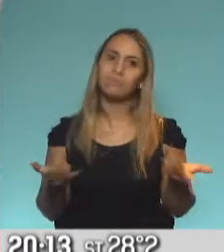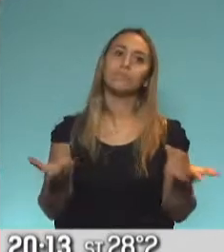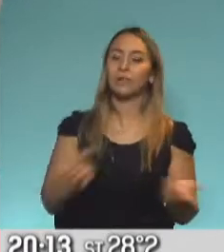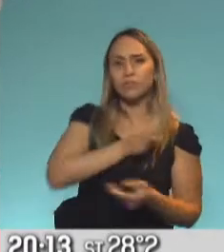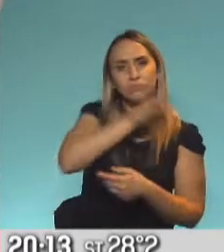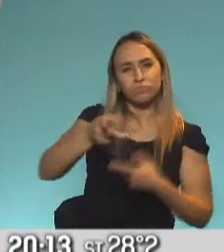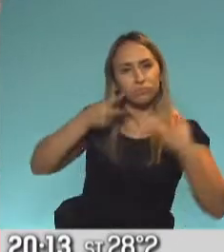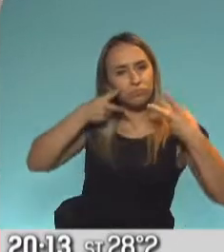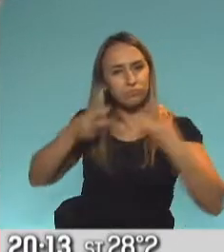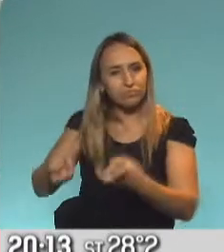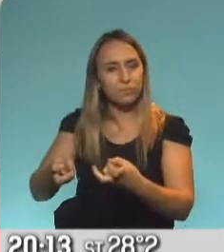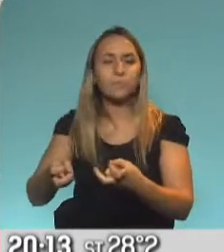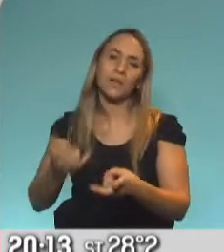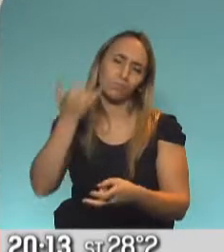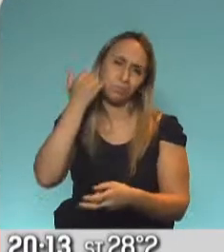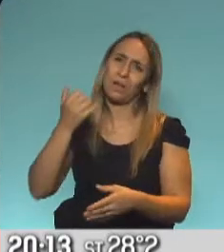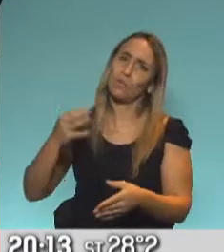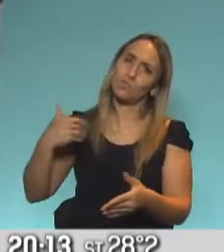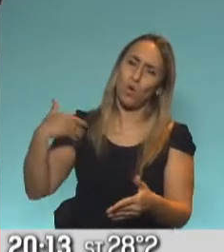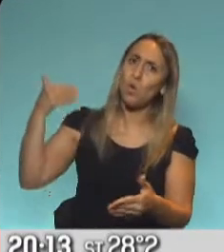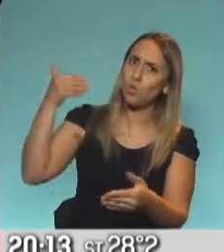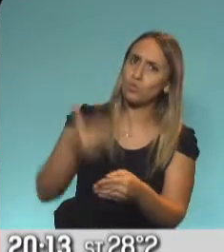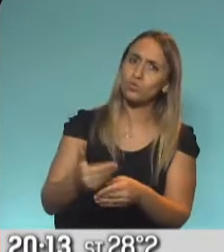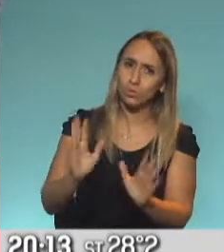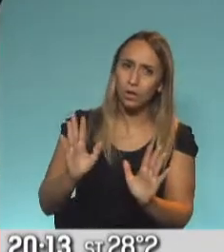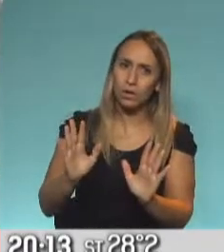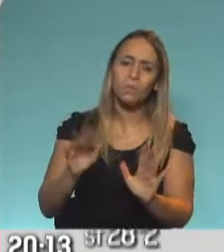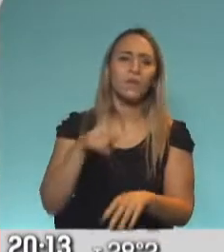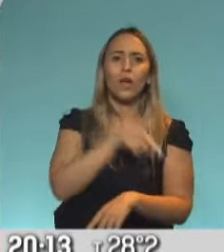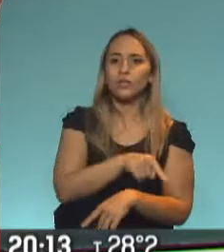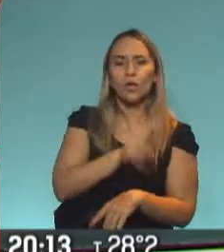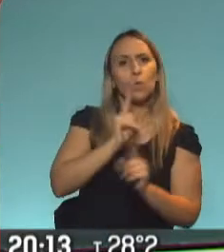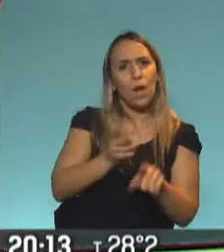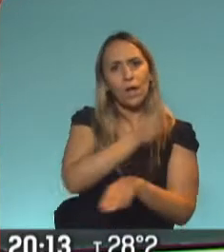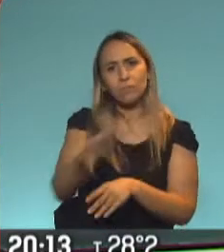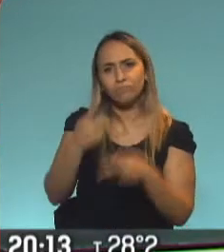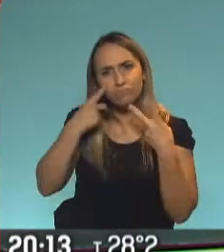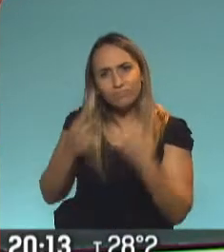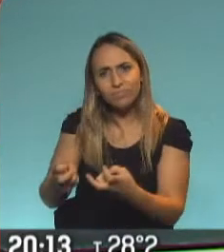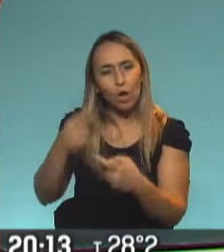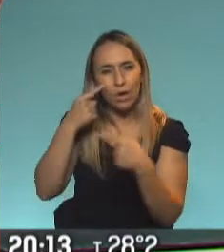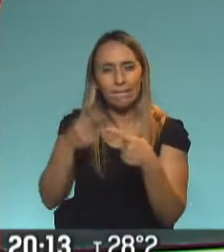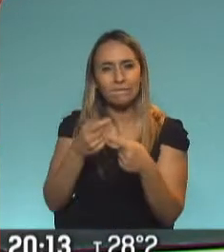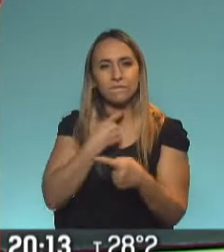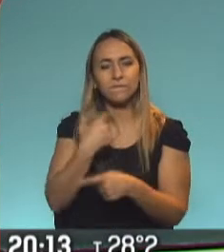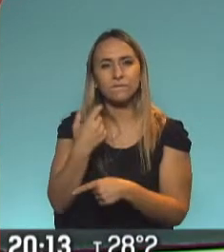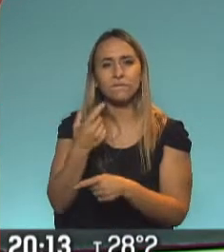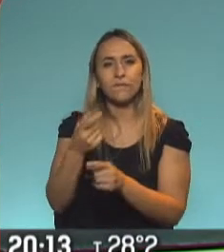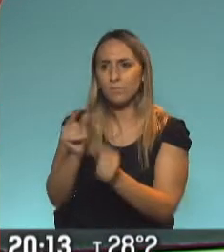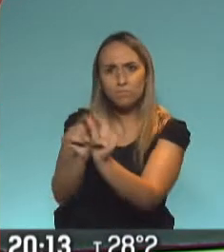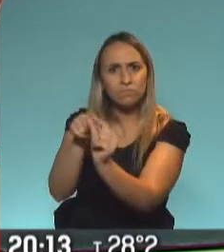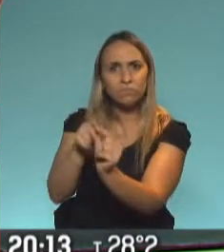Ha pasado mucho tiempo y a nivel judicial... ¿Pero qué es lo que se busca tanto tiempo después? Saber cómo llegó ese amuleto allí. ¿De qué manera va a